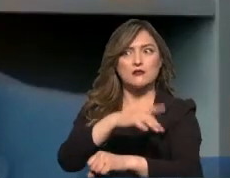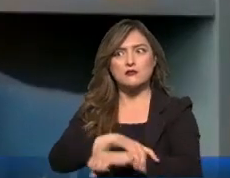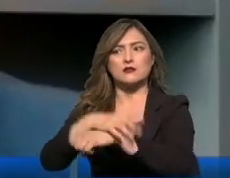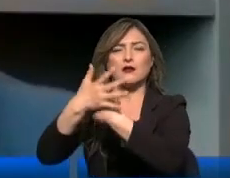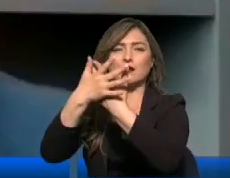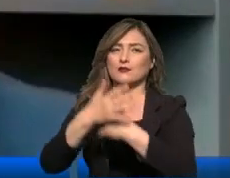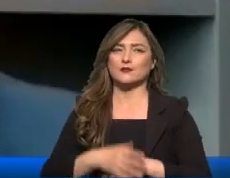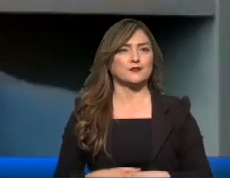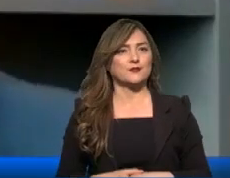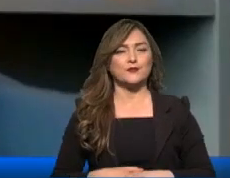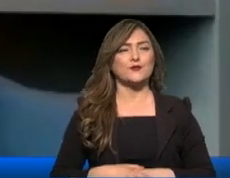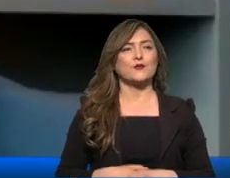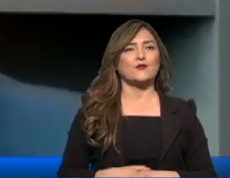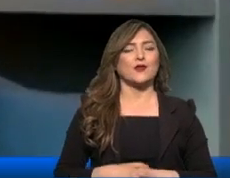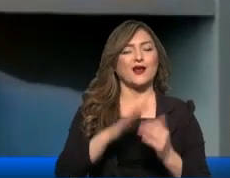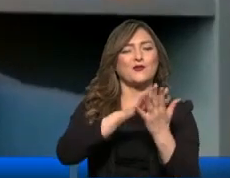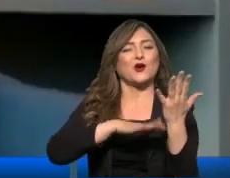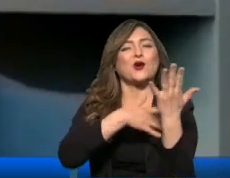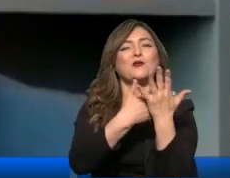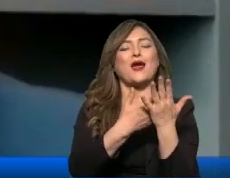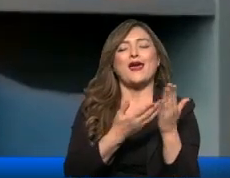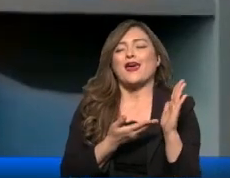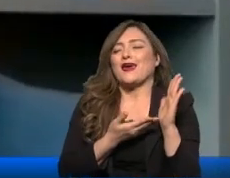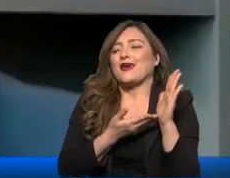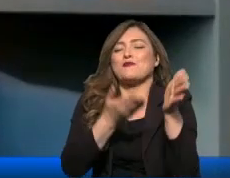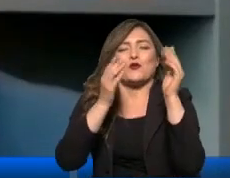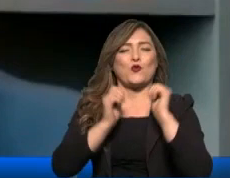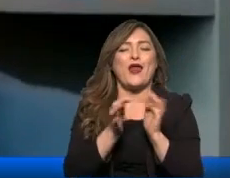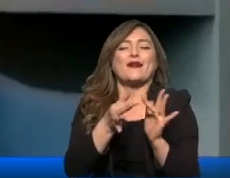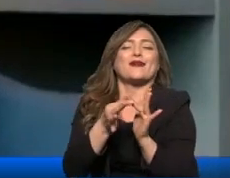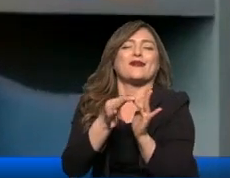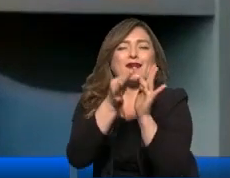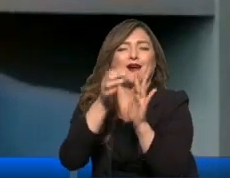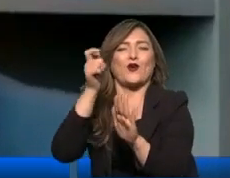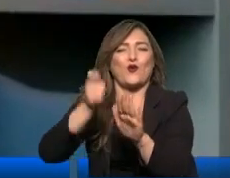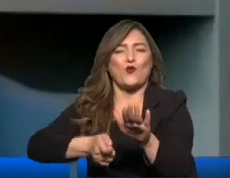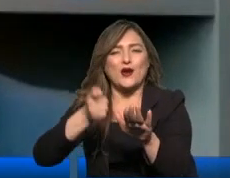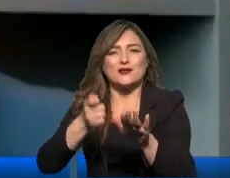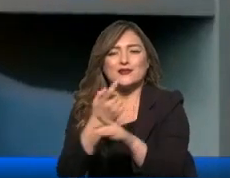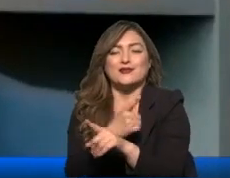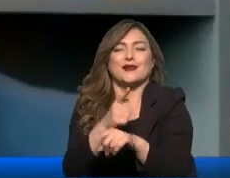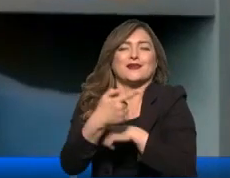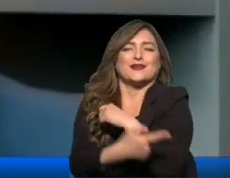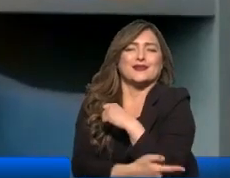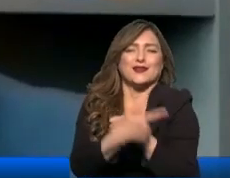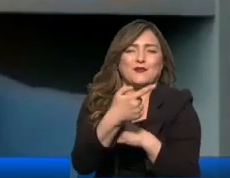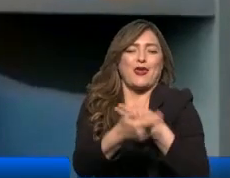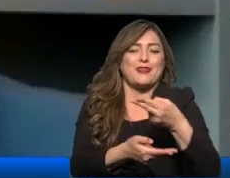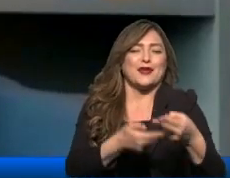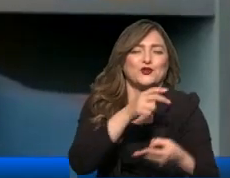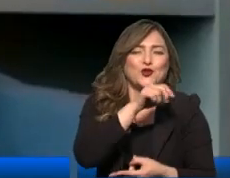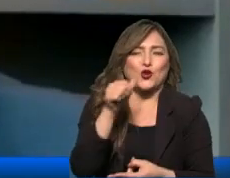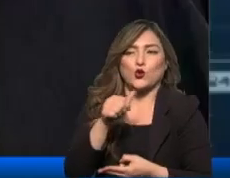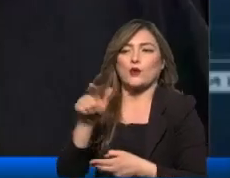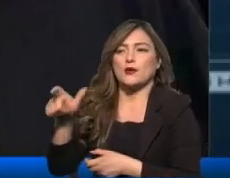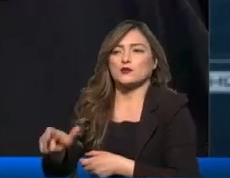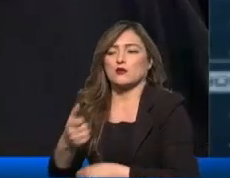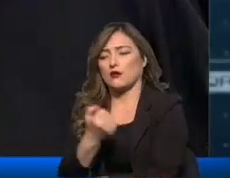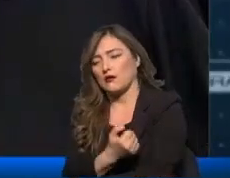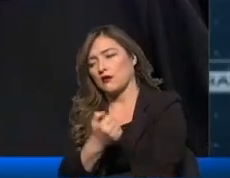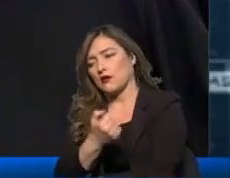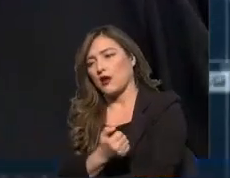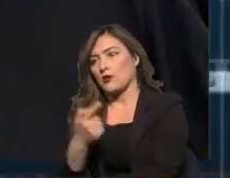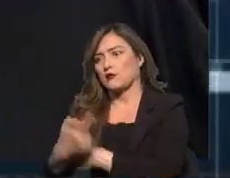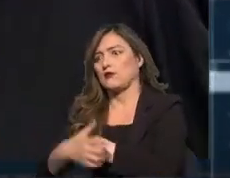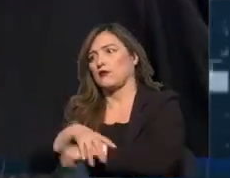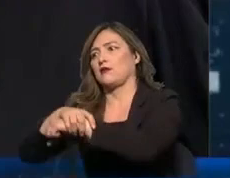de umbrales es para que los jueces puedan diferenciar, porque lo que se debe castigar es el tráfico de drogas. Lo